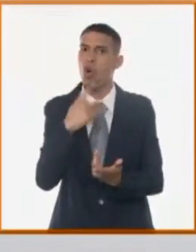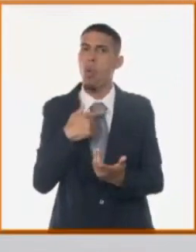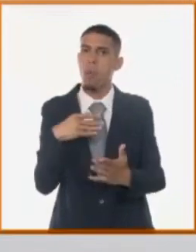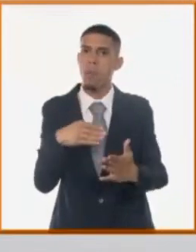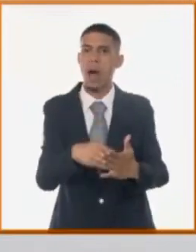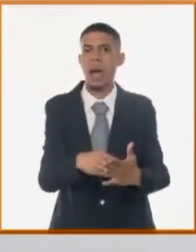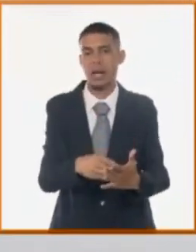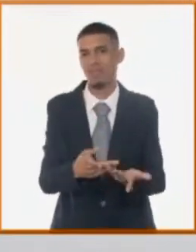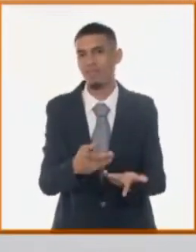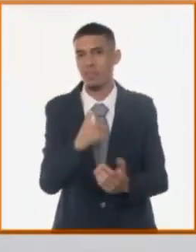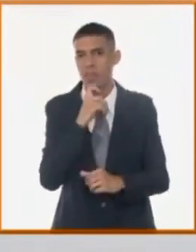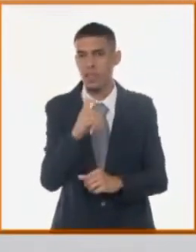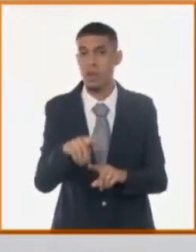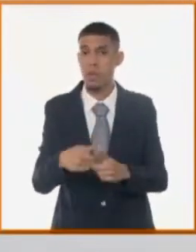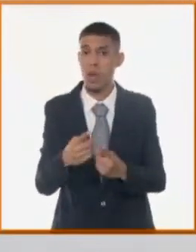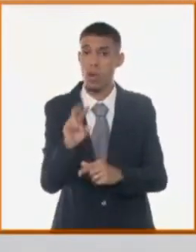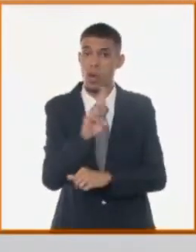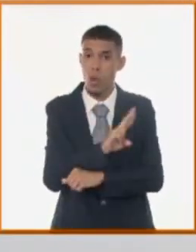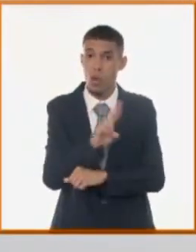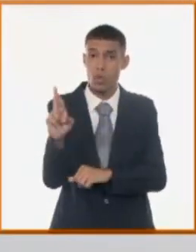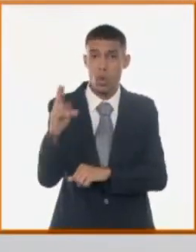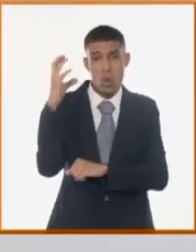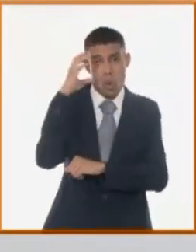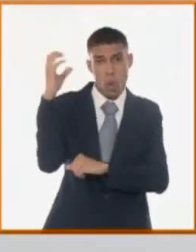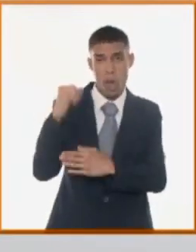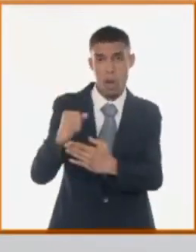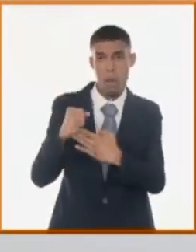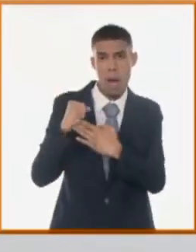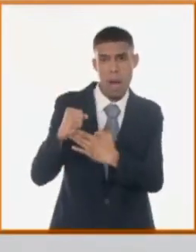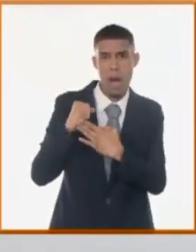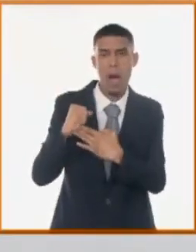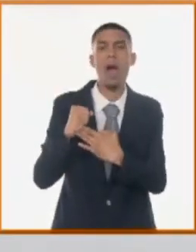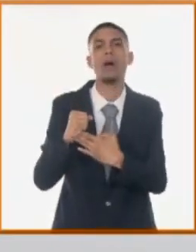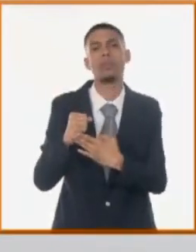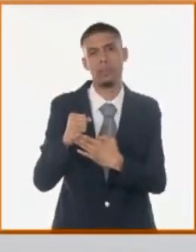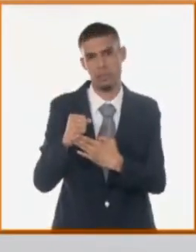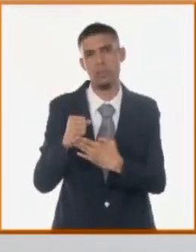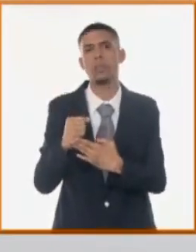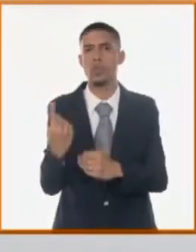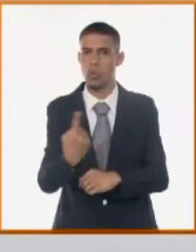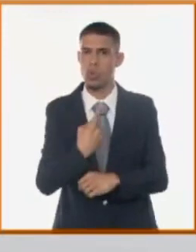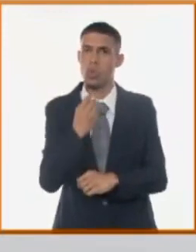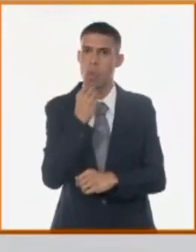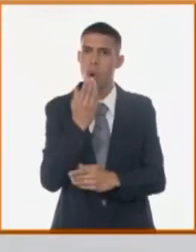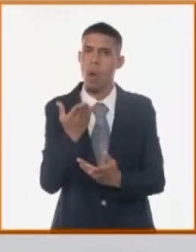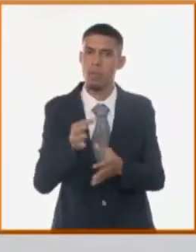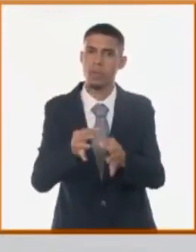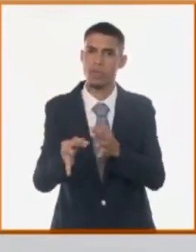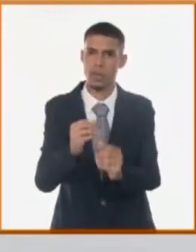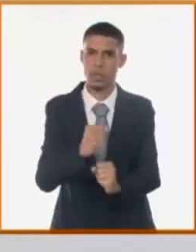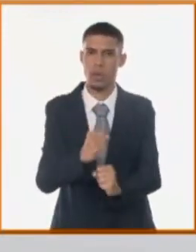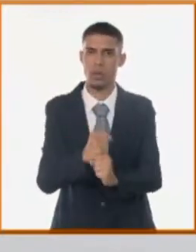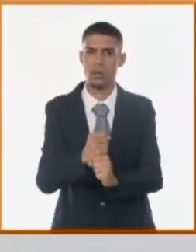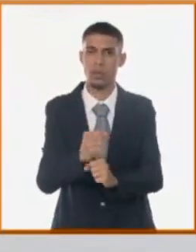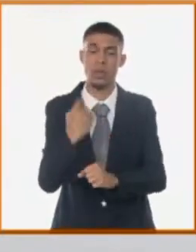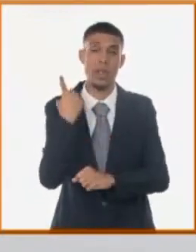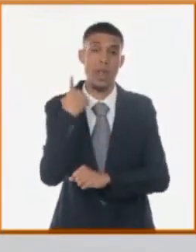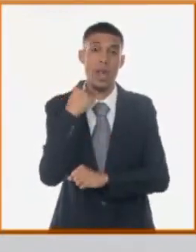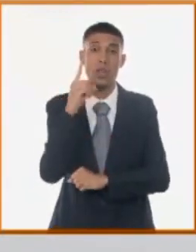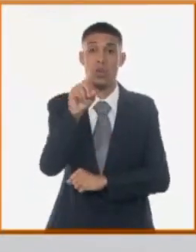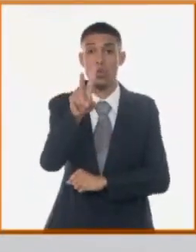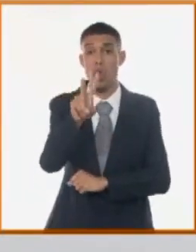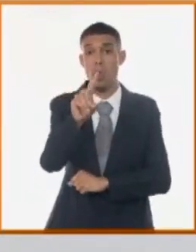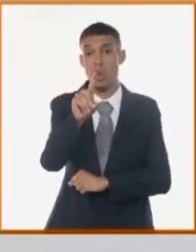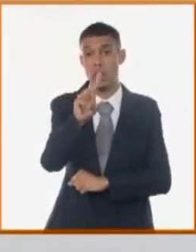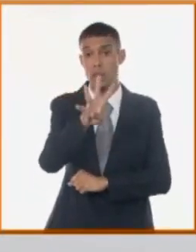de la revolución, gracias al empeño del país, no ceja, desde hace varios años se trabaja, del 2014 precisamente se iniciaron